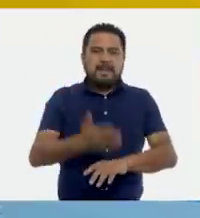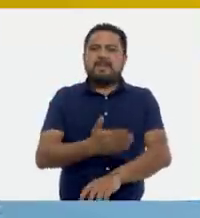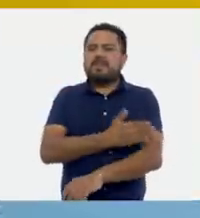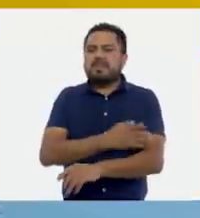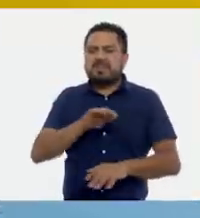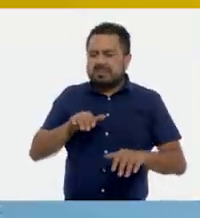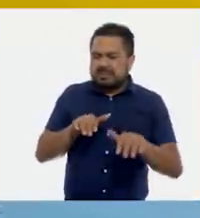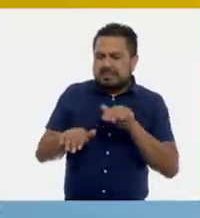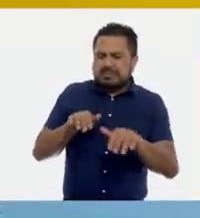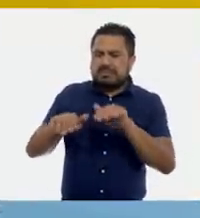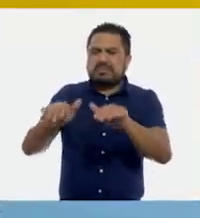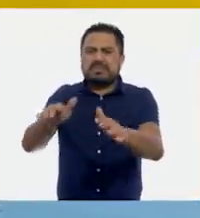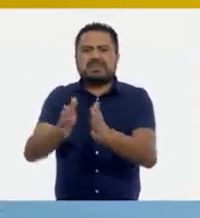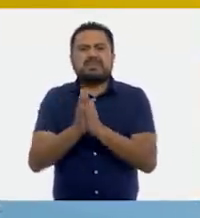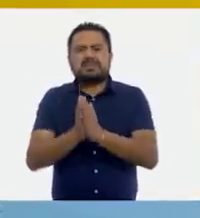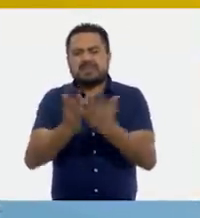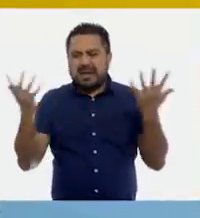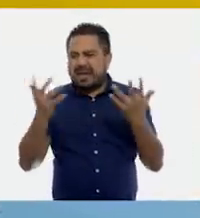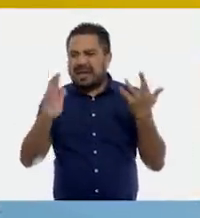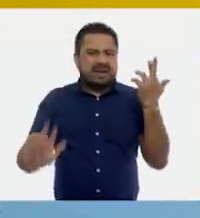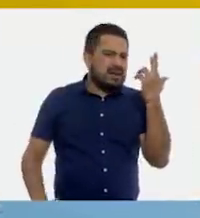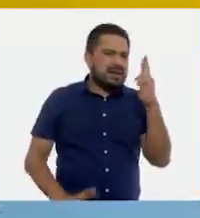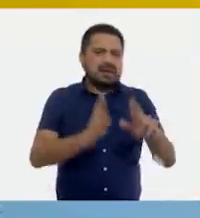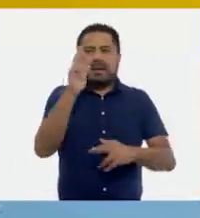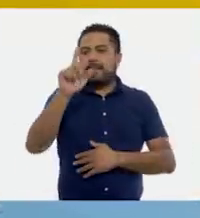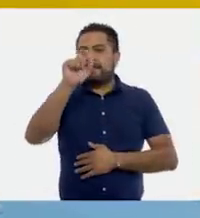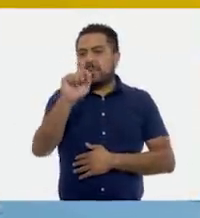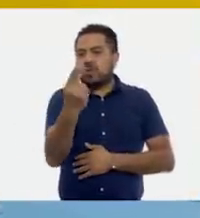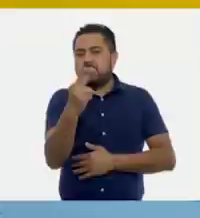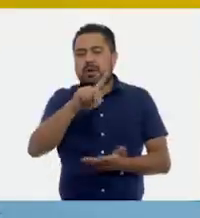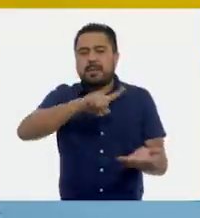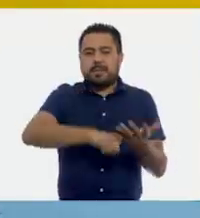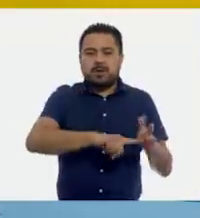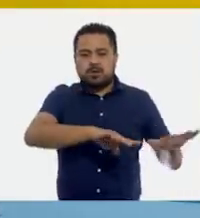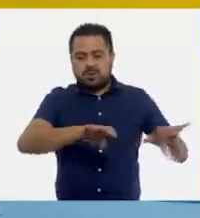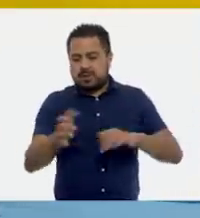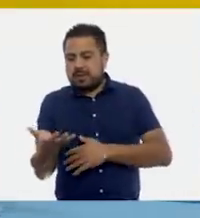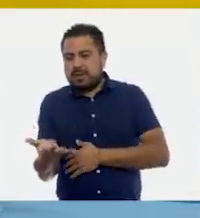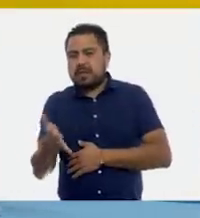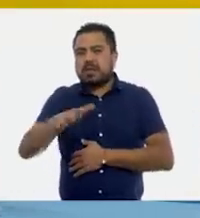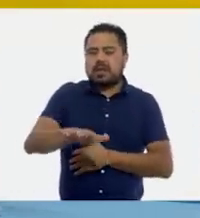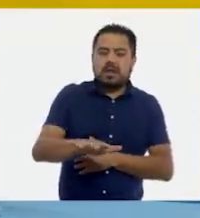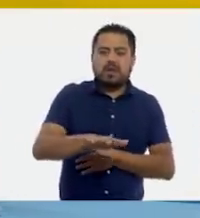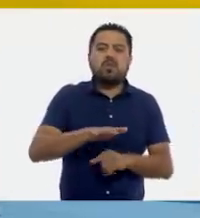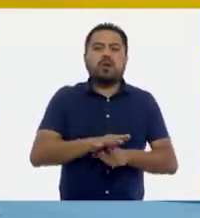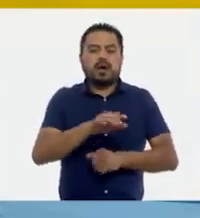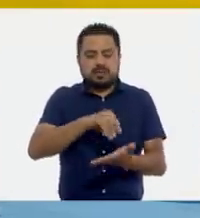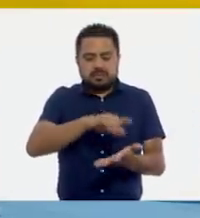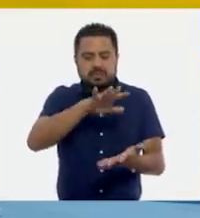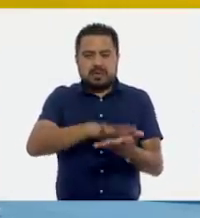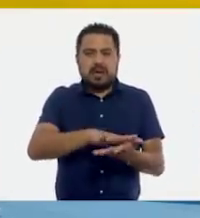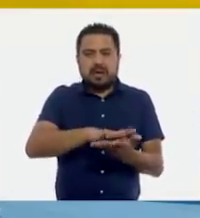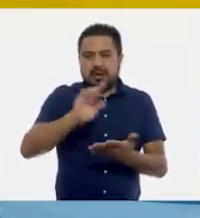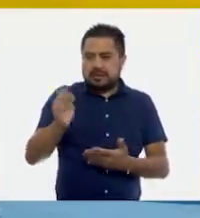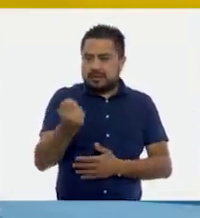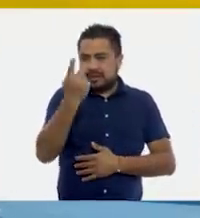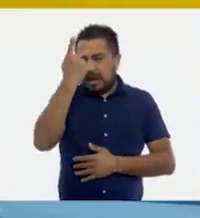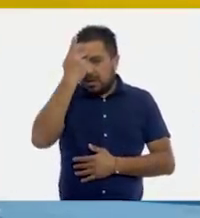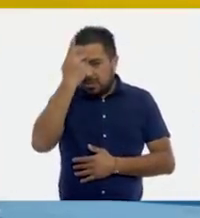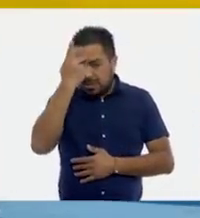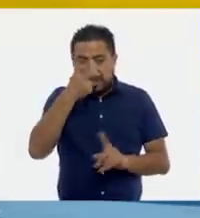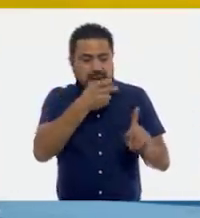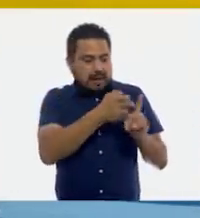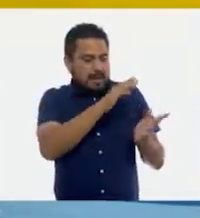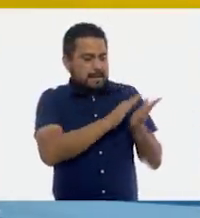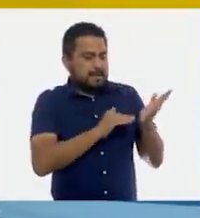hizo un llamado para hacer la revolución el 20 de noviembre de 1910 mediante el Plan de San Luis. En este documento